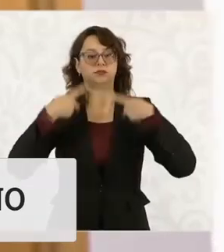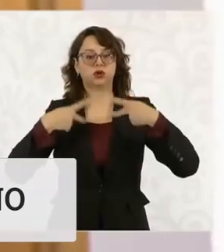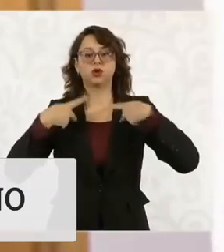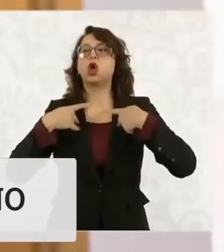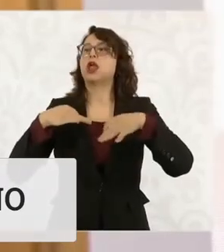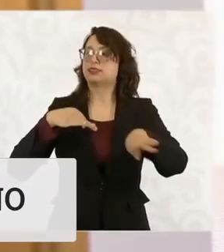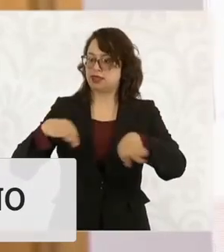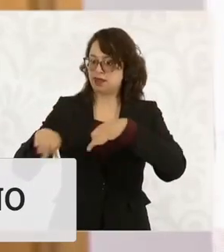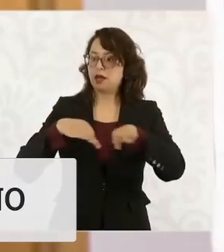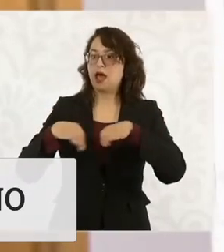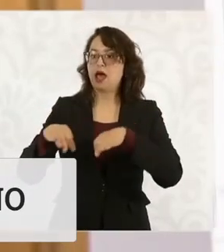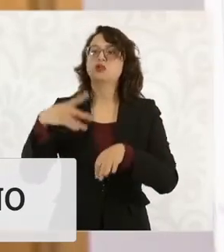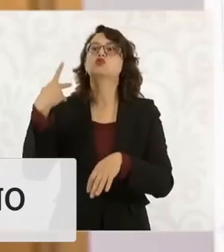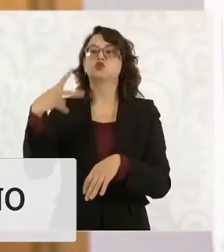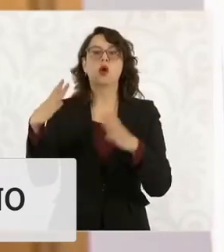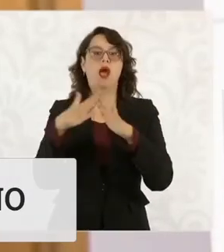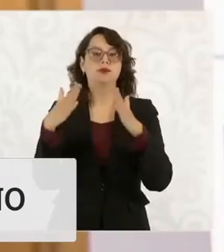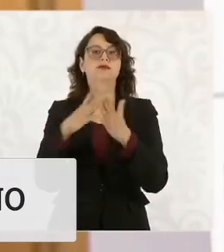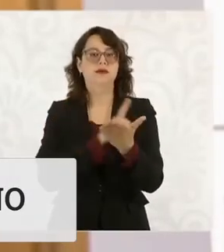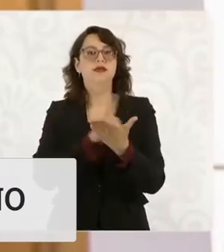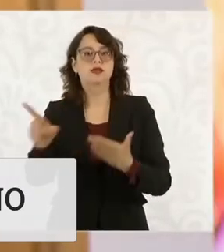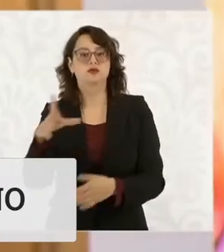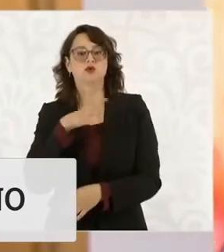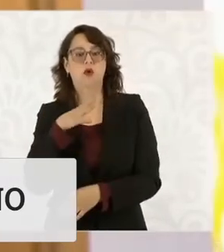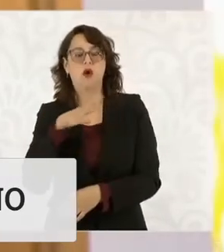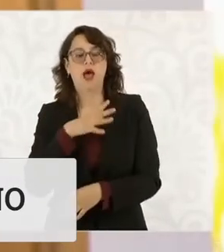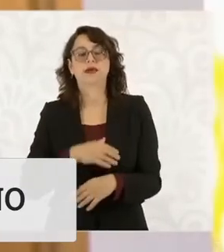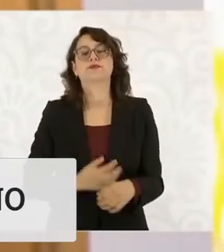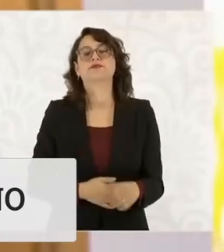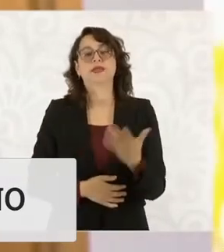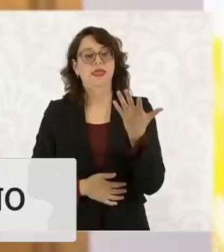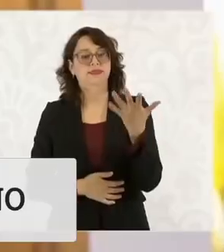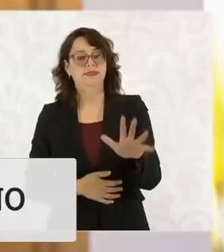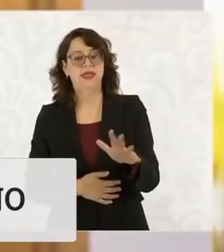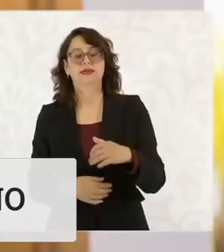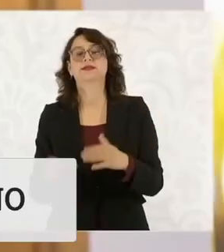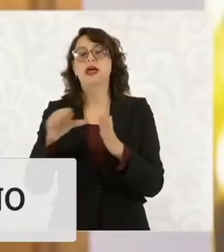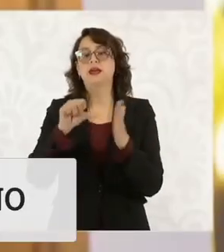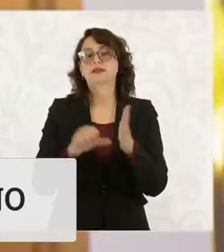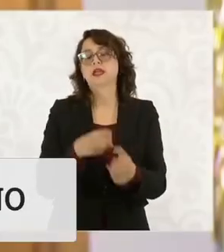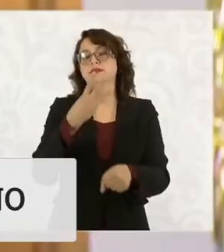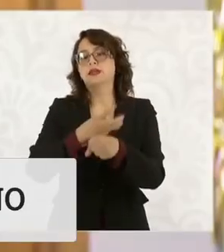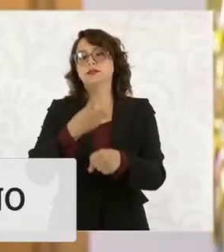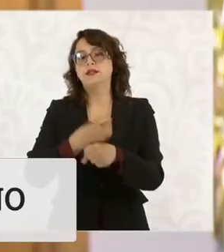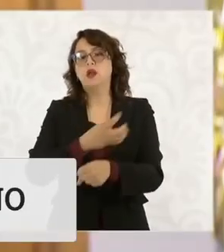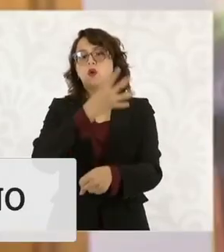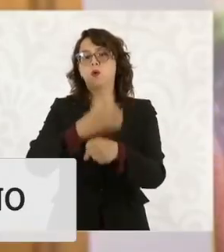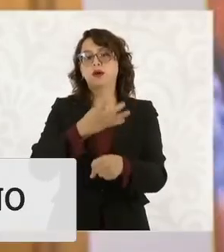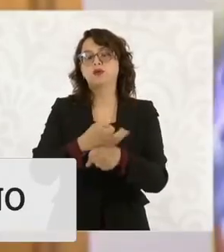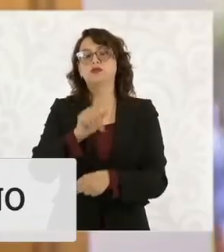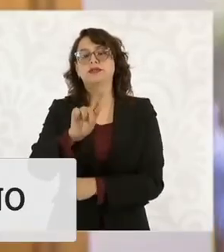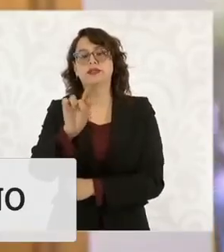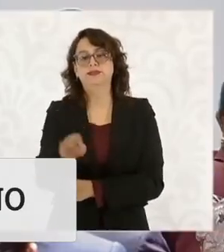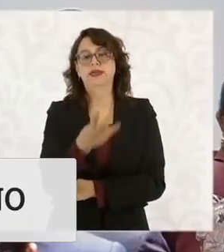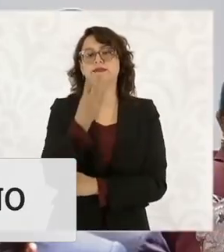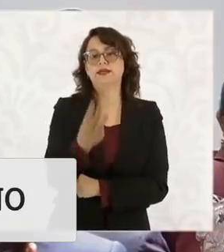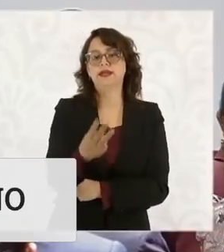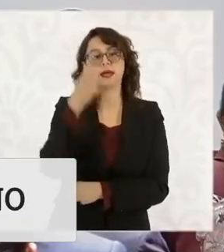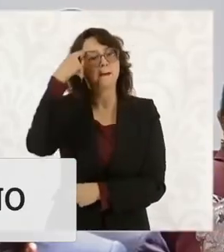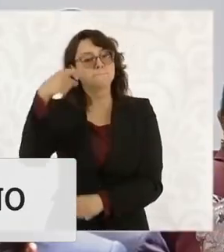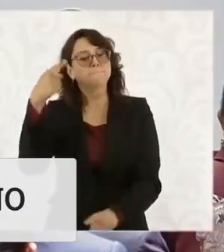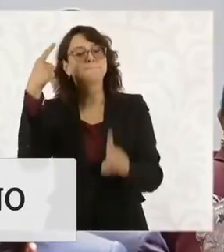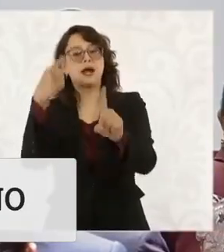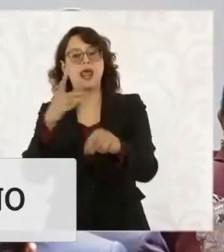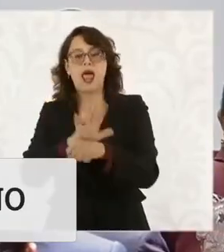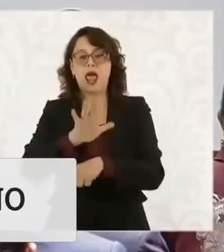personas trabajadoras. 10. Reformas a los artículos 3, 4 y 73 para la